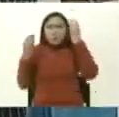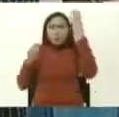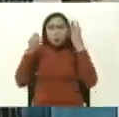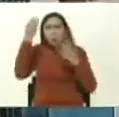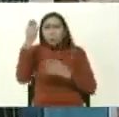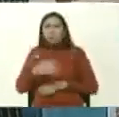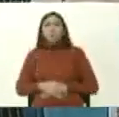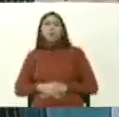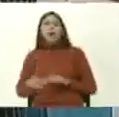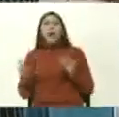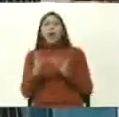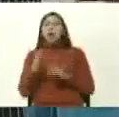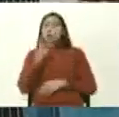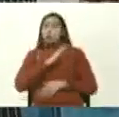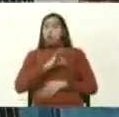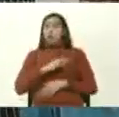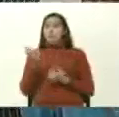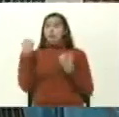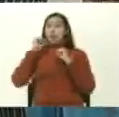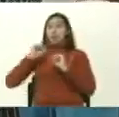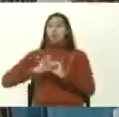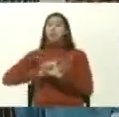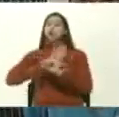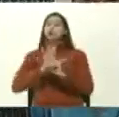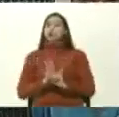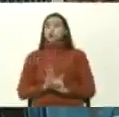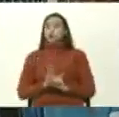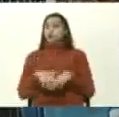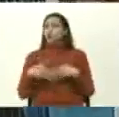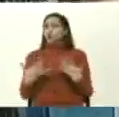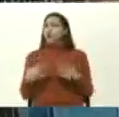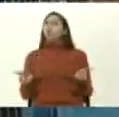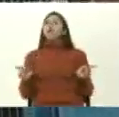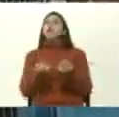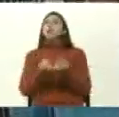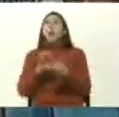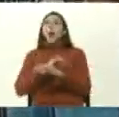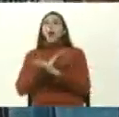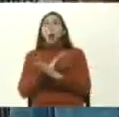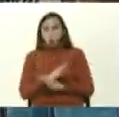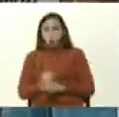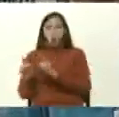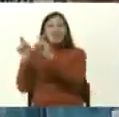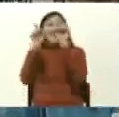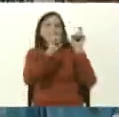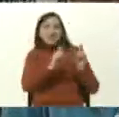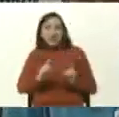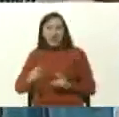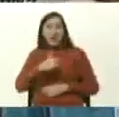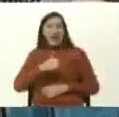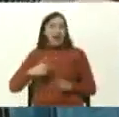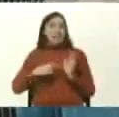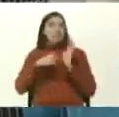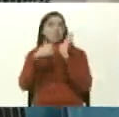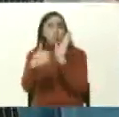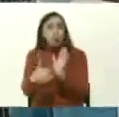redes sociales para evitar el coronavirus. Esto es un juego muy pedagógico que queremos